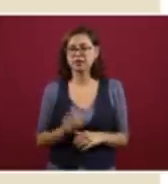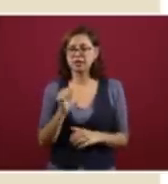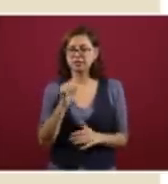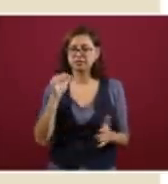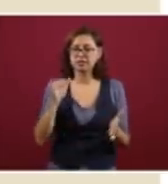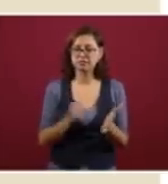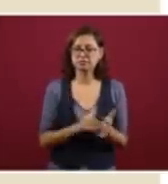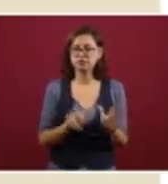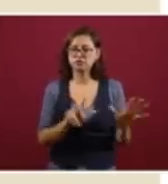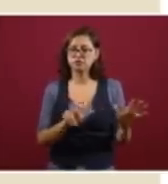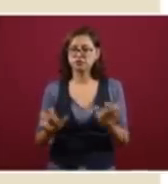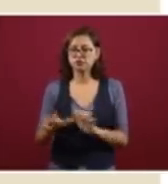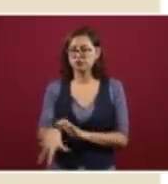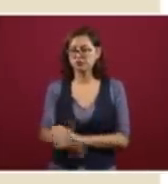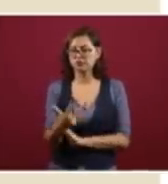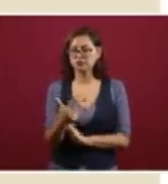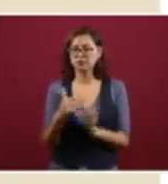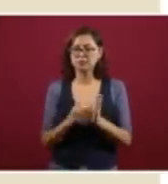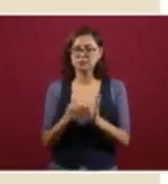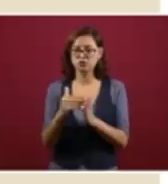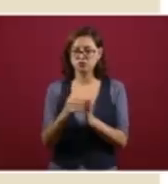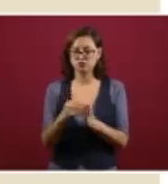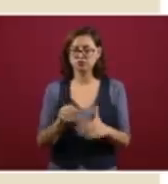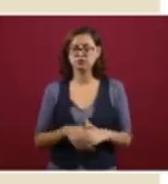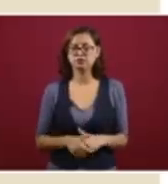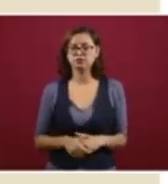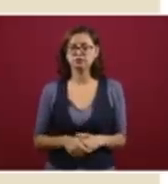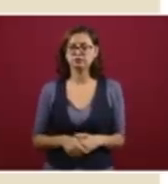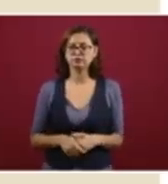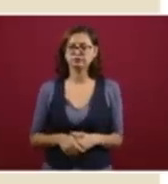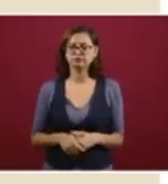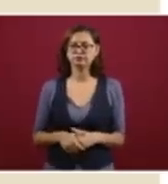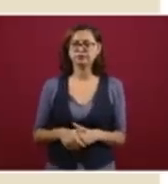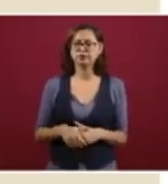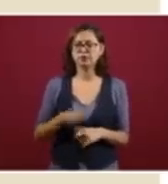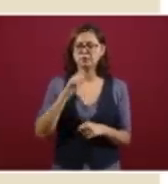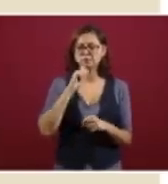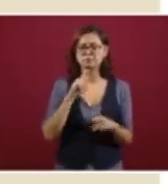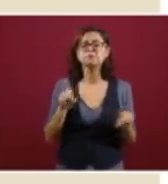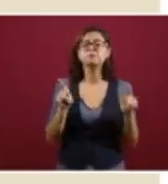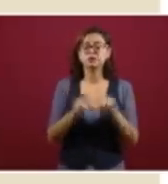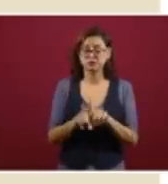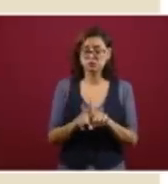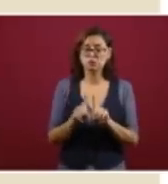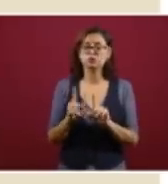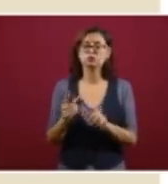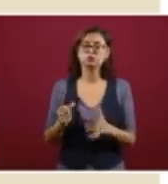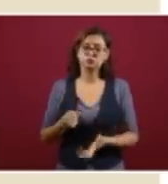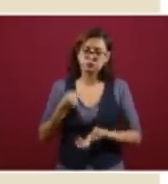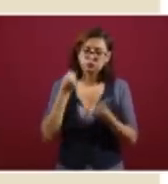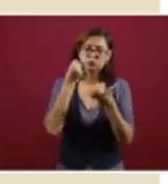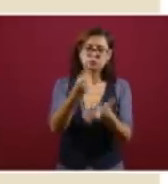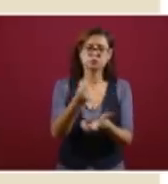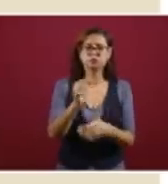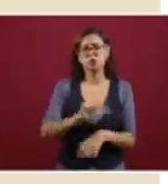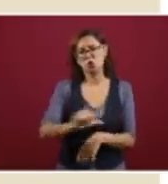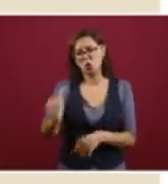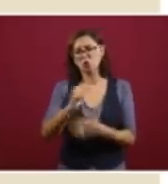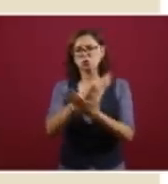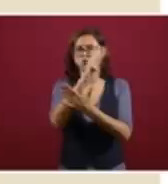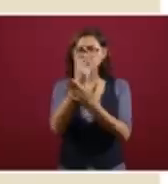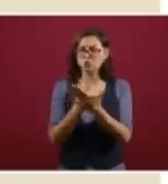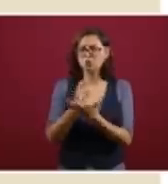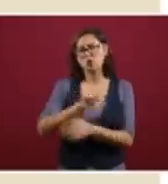6.813 millones, y a eso se han sumado recursos de otros programas o de